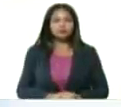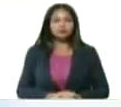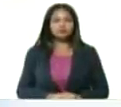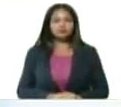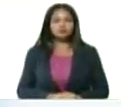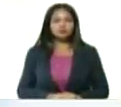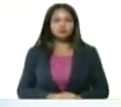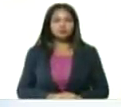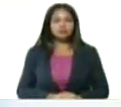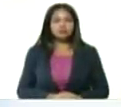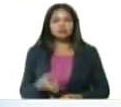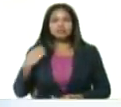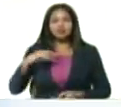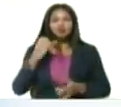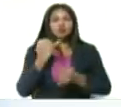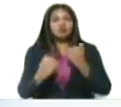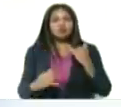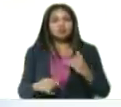Tengo los últimos datos.